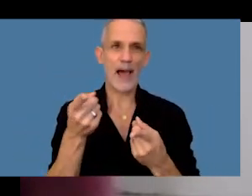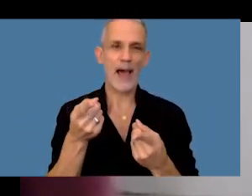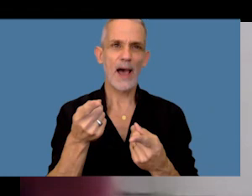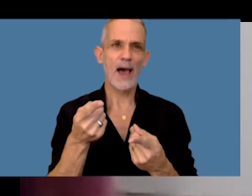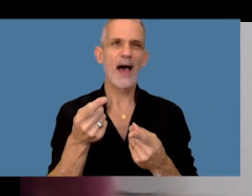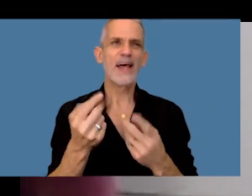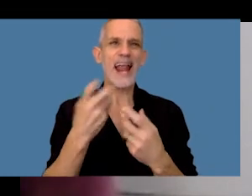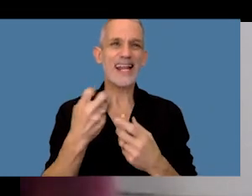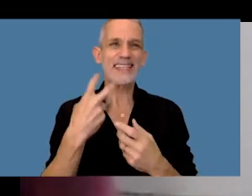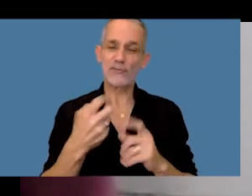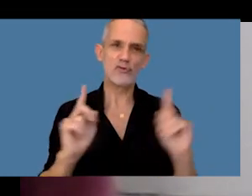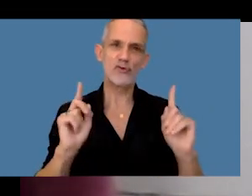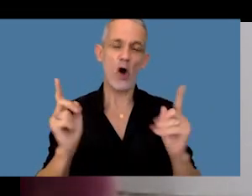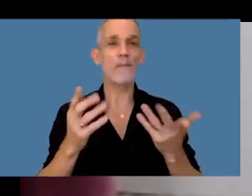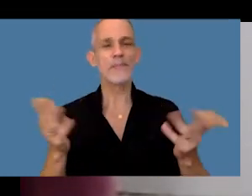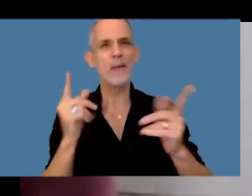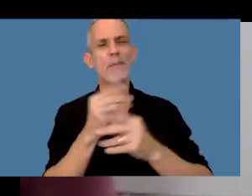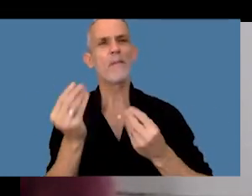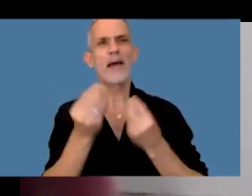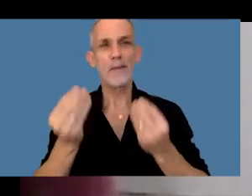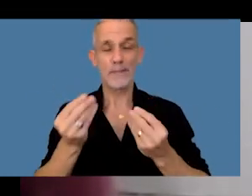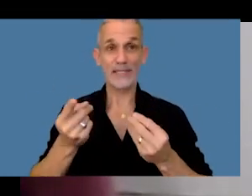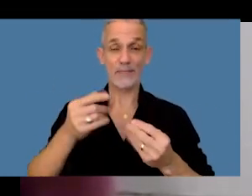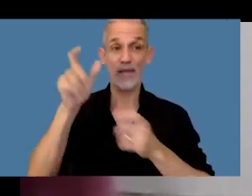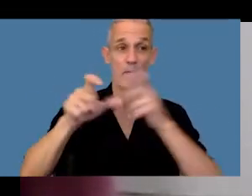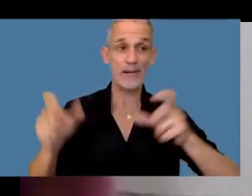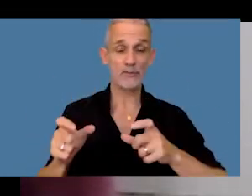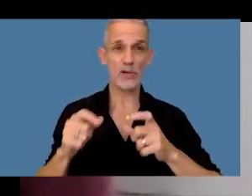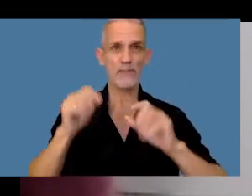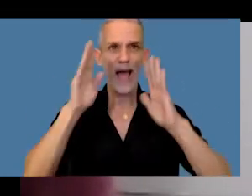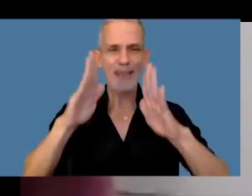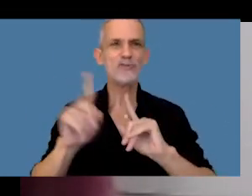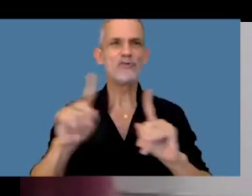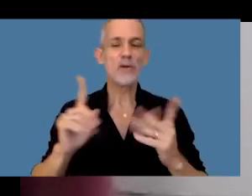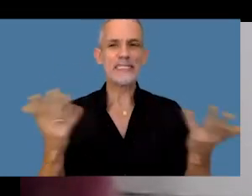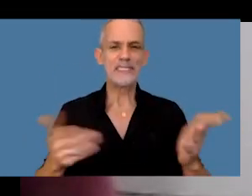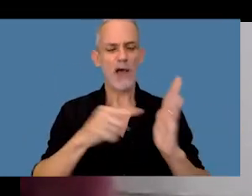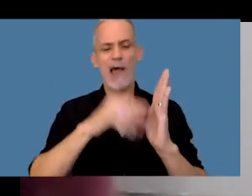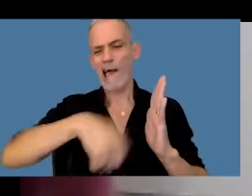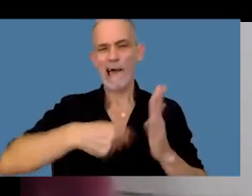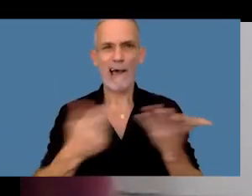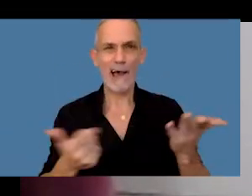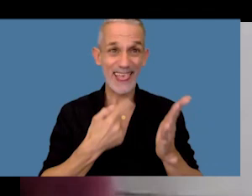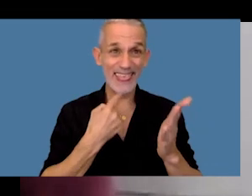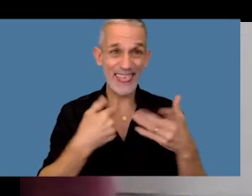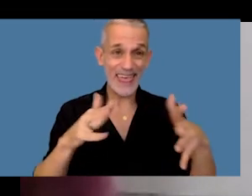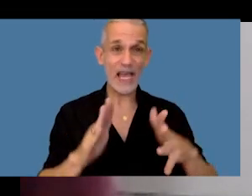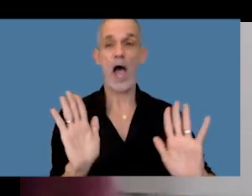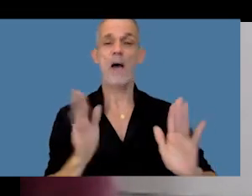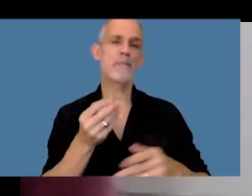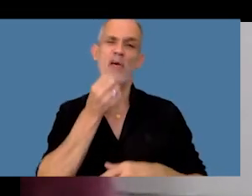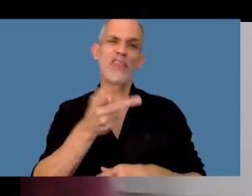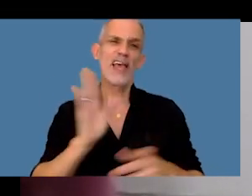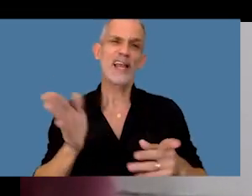retenciones. El problema se da con que quien no le presta atención a esa letra probablemente lo declare